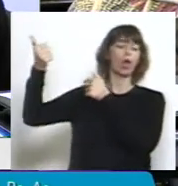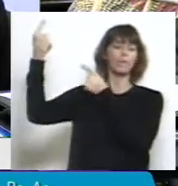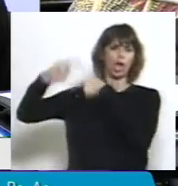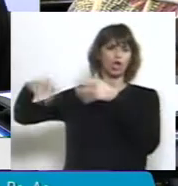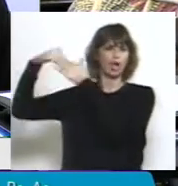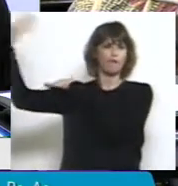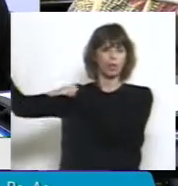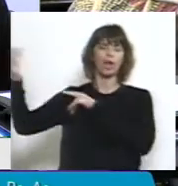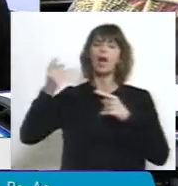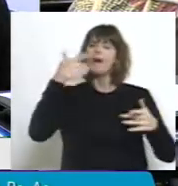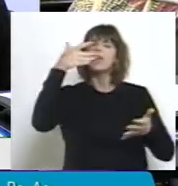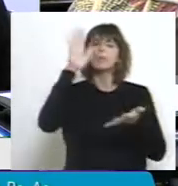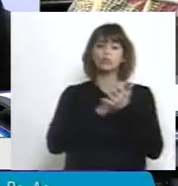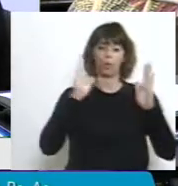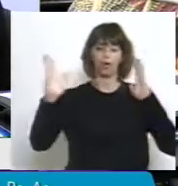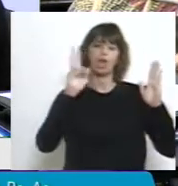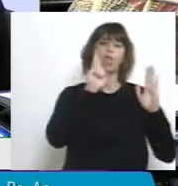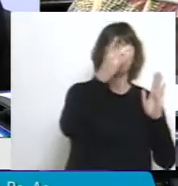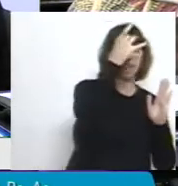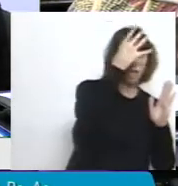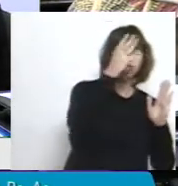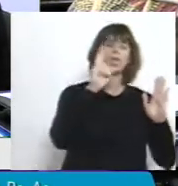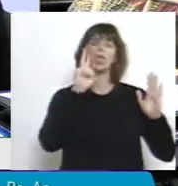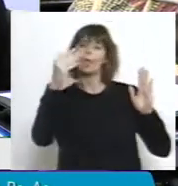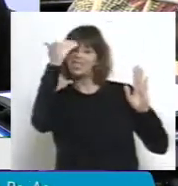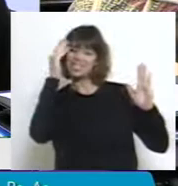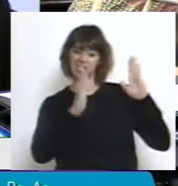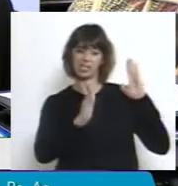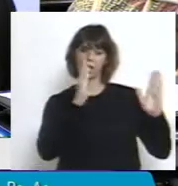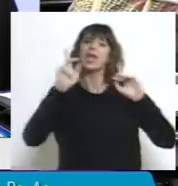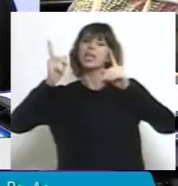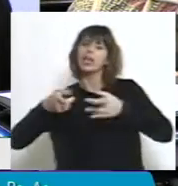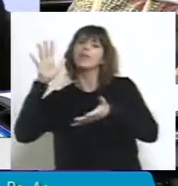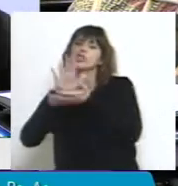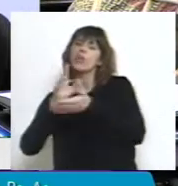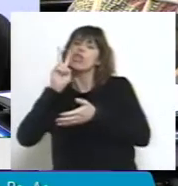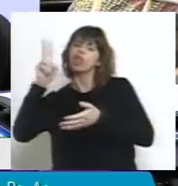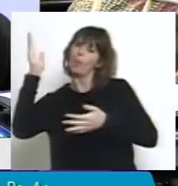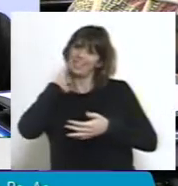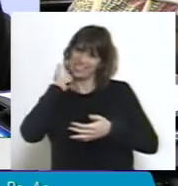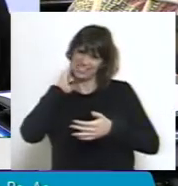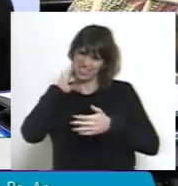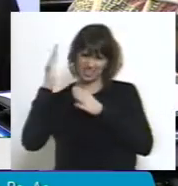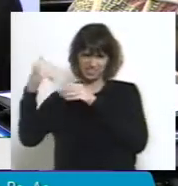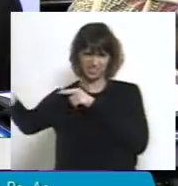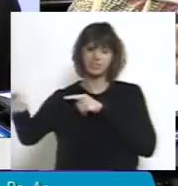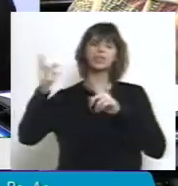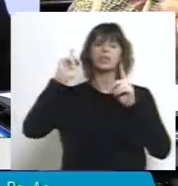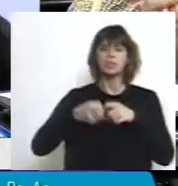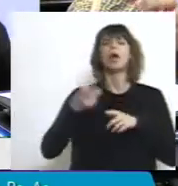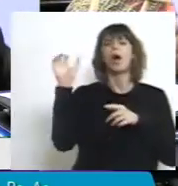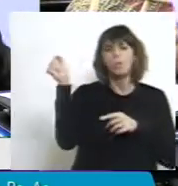hablando 2012, 2015 y la proyección 2016. Hemos enfrentado restricción externa, hemos enfrentado caída